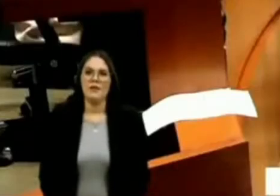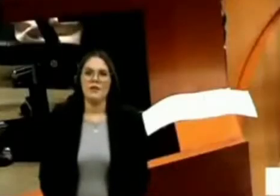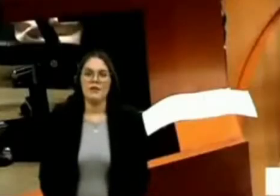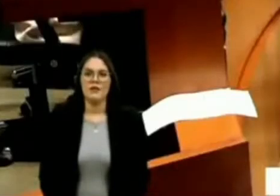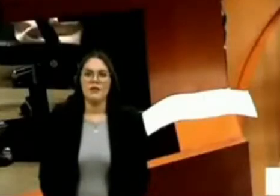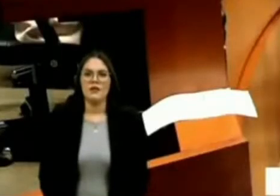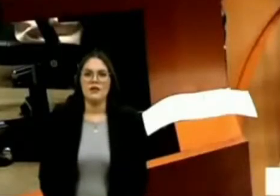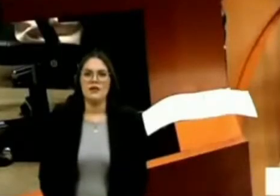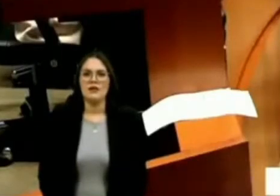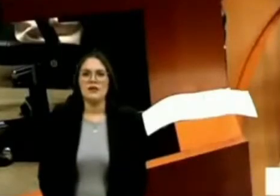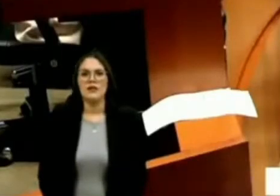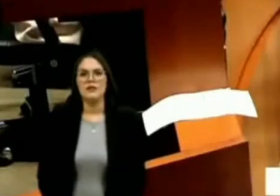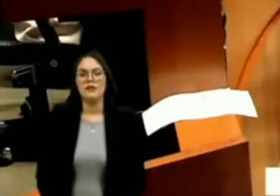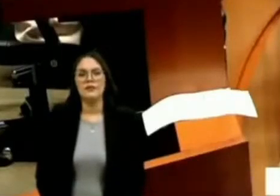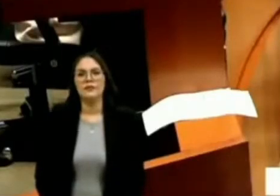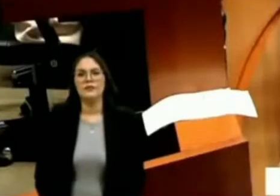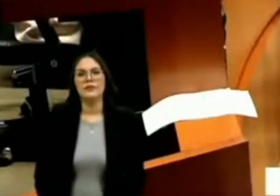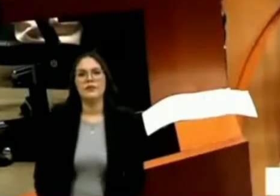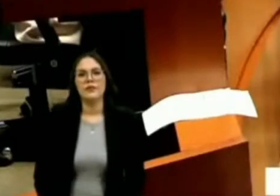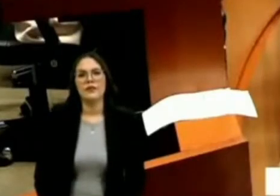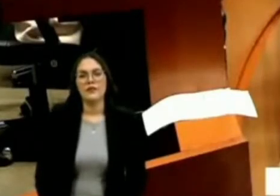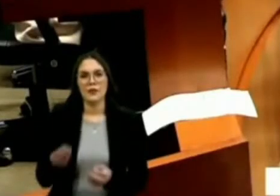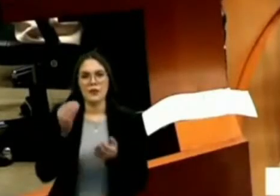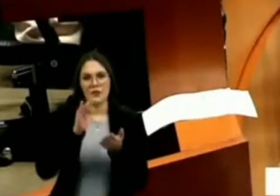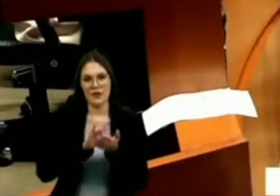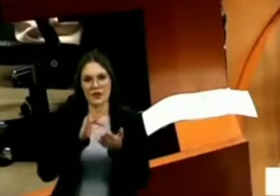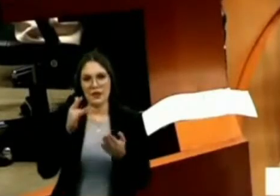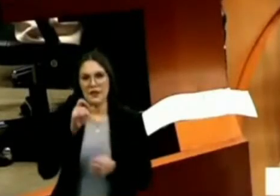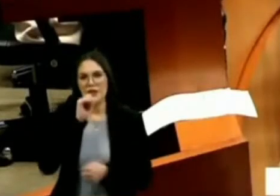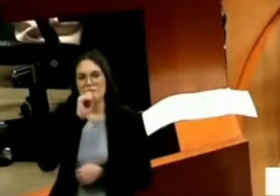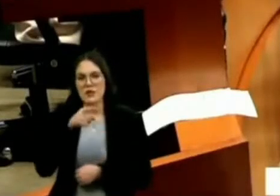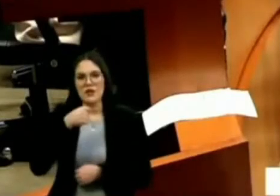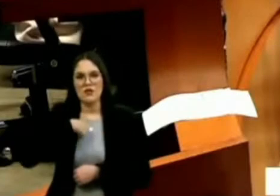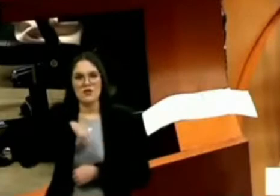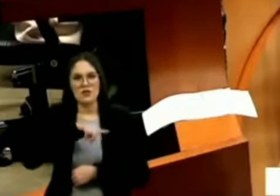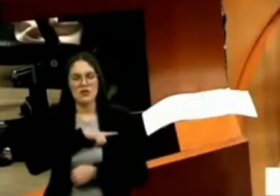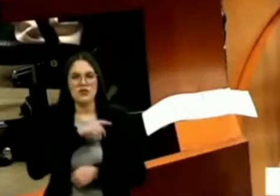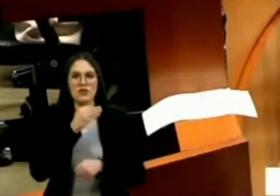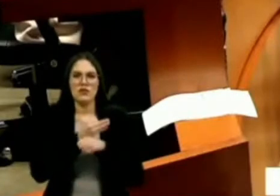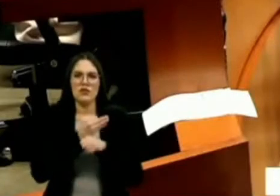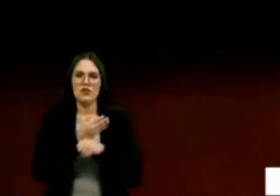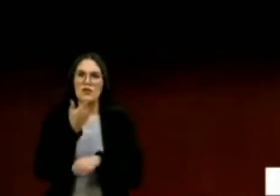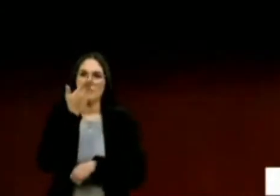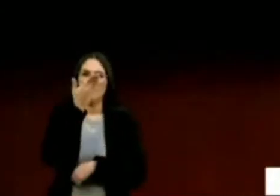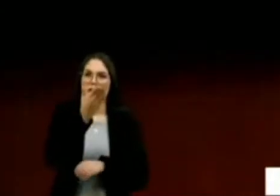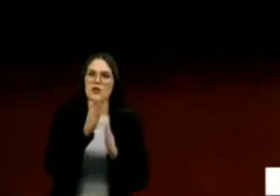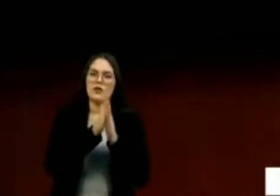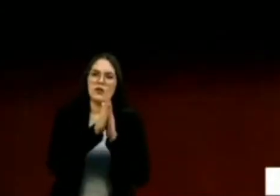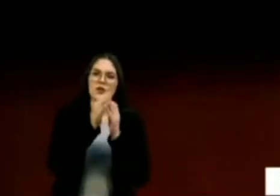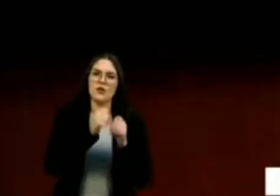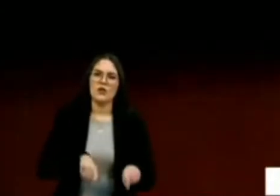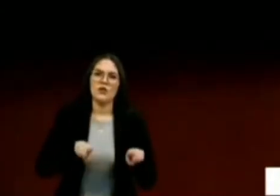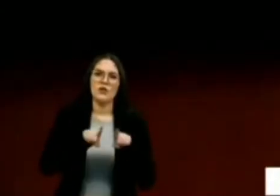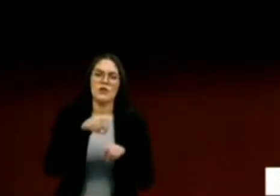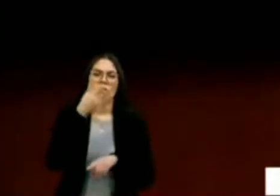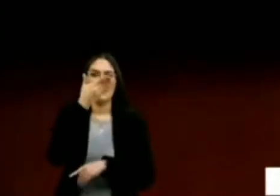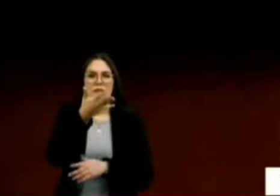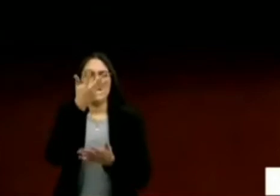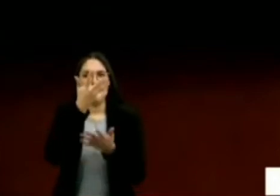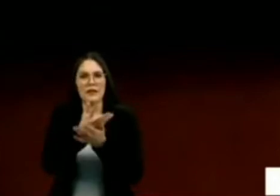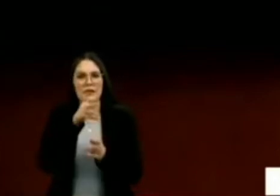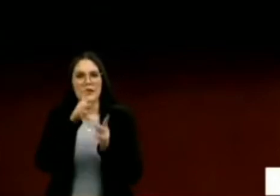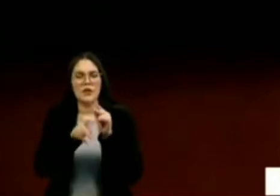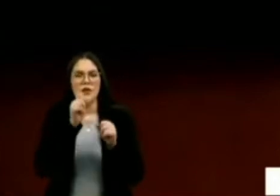Fernández Noroña, pero mi querido Ricardo Sevilla, ¿cómo ves a Ricardo Anaya? Casi, casi dice, pues tan fácil que es